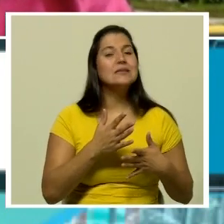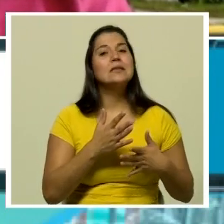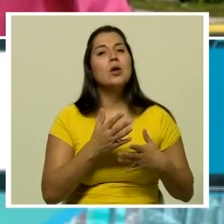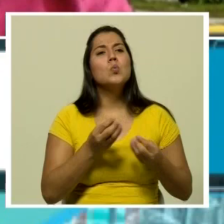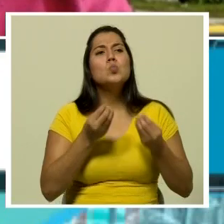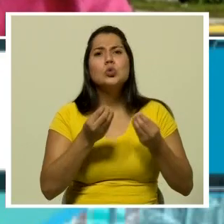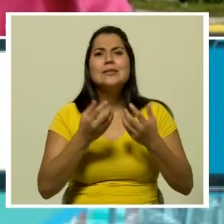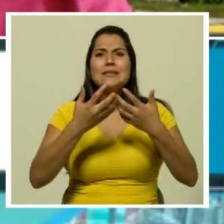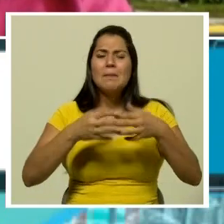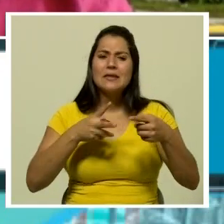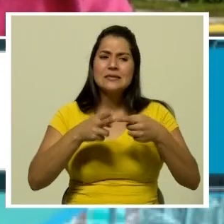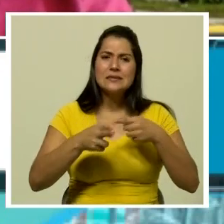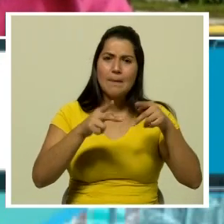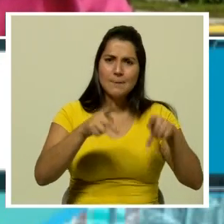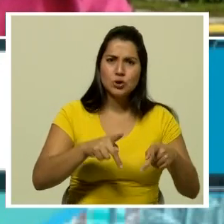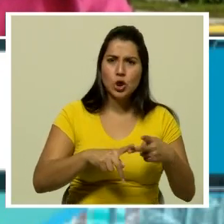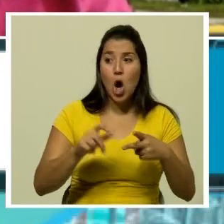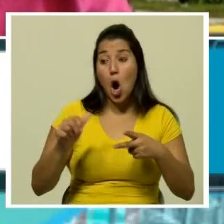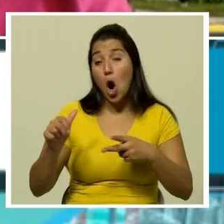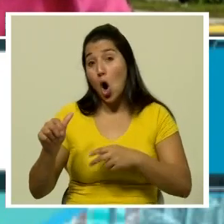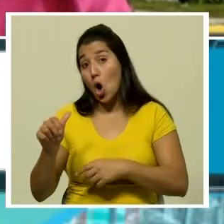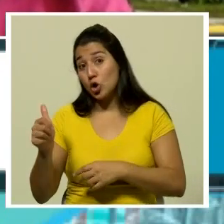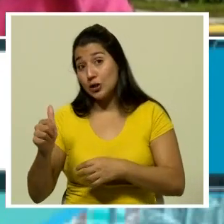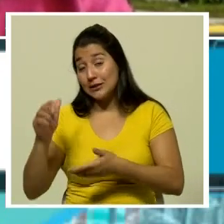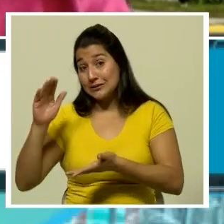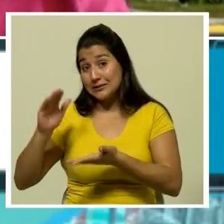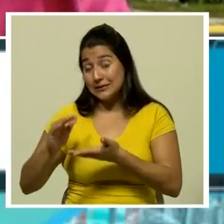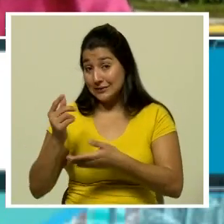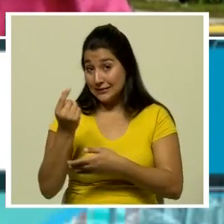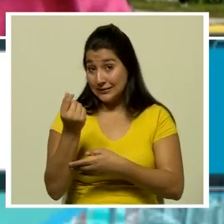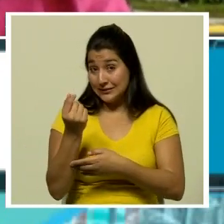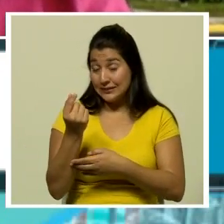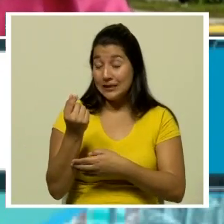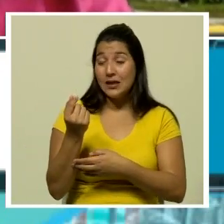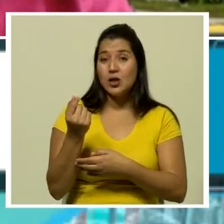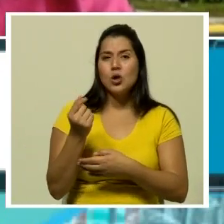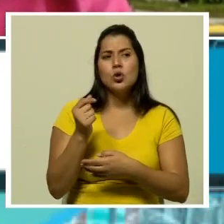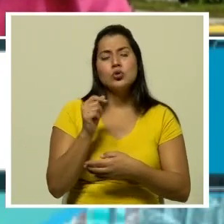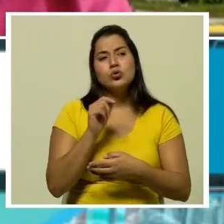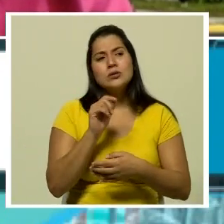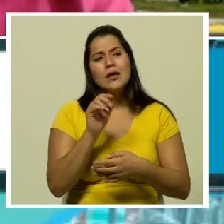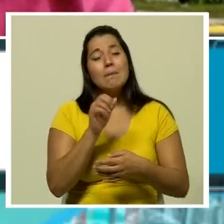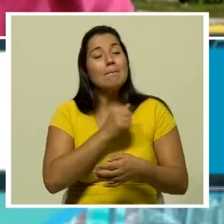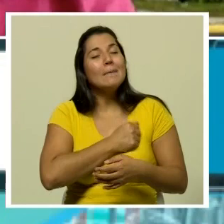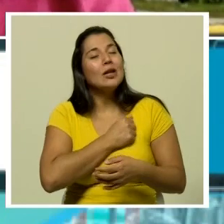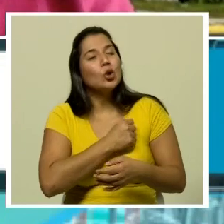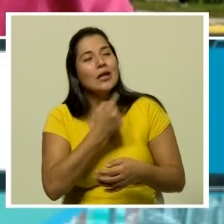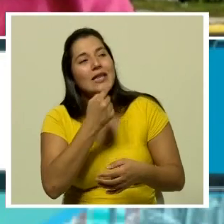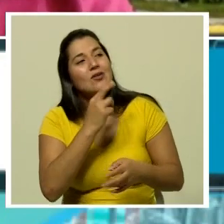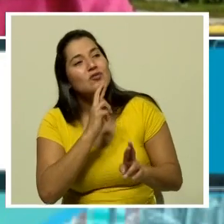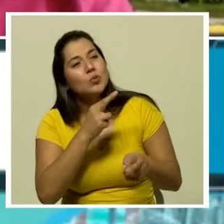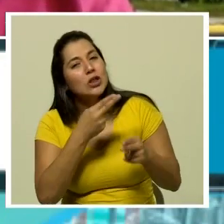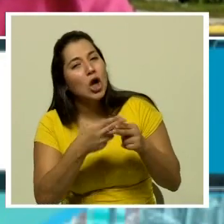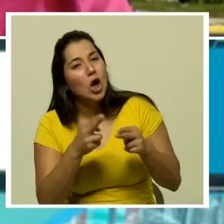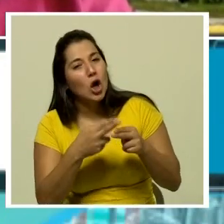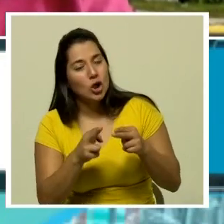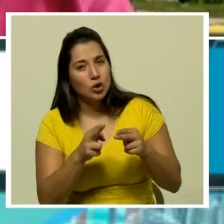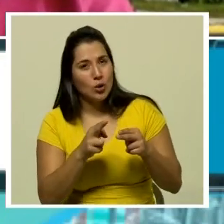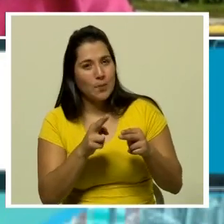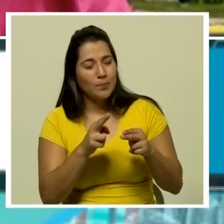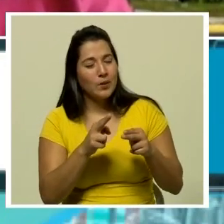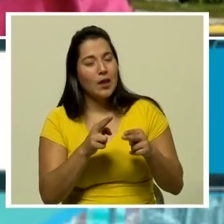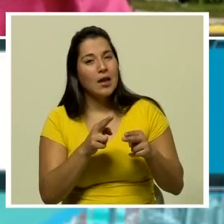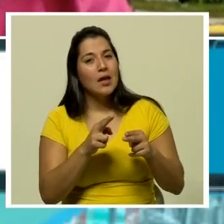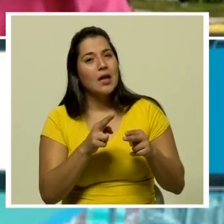gente, otras acortaron salarios. ¿Cómo ves, muy brevemente, y disculpa que te pongan en este aprieto,